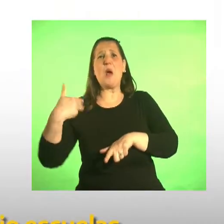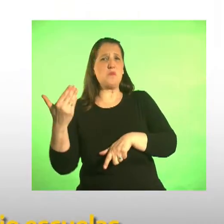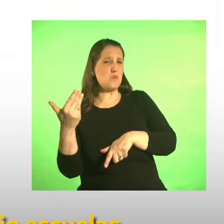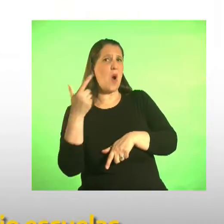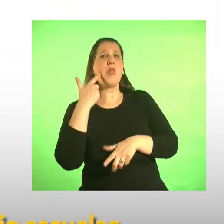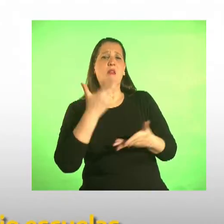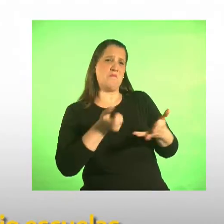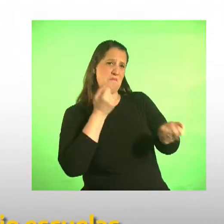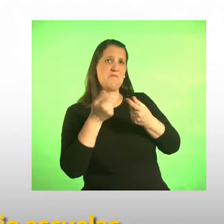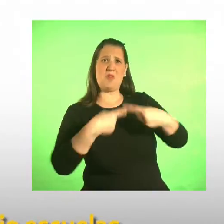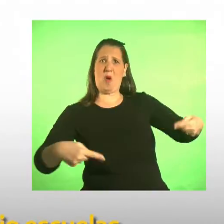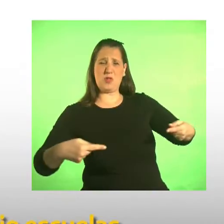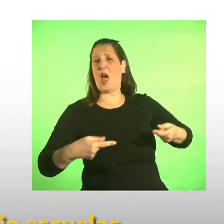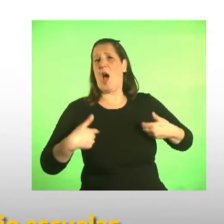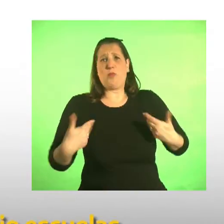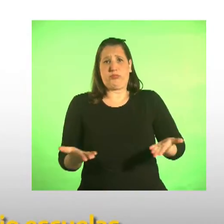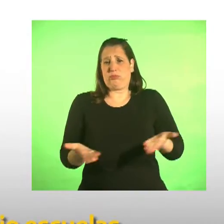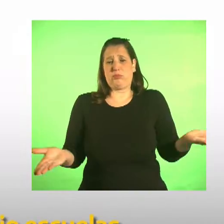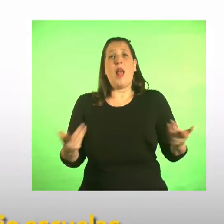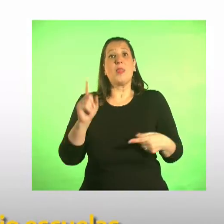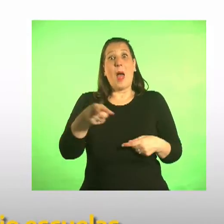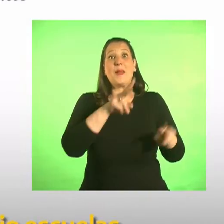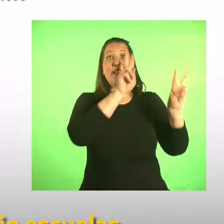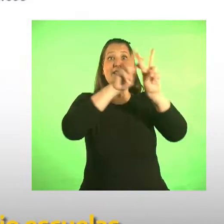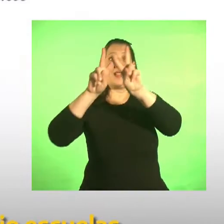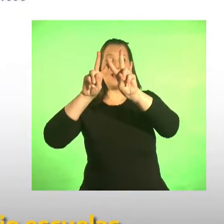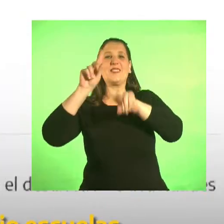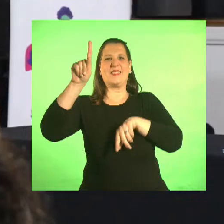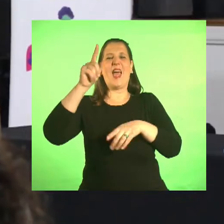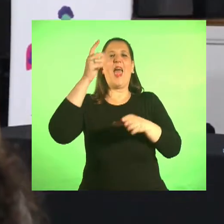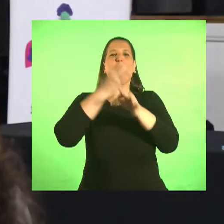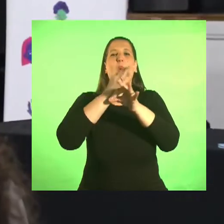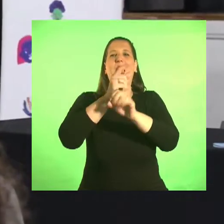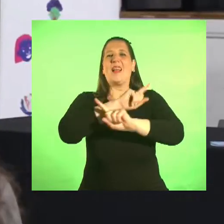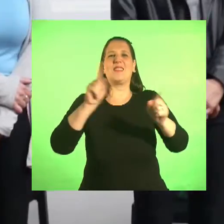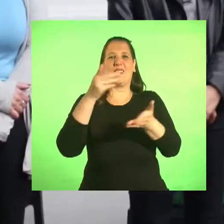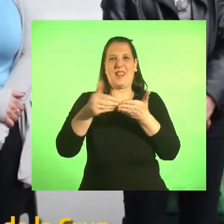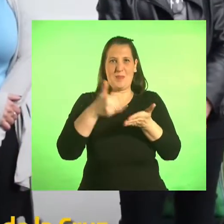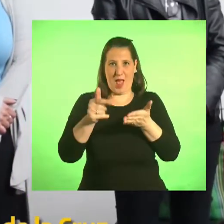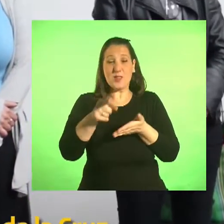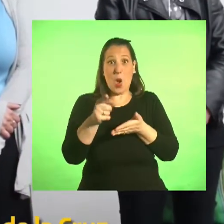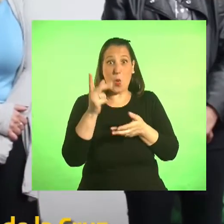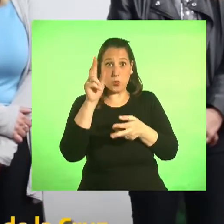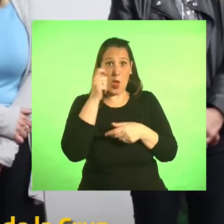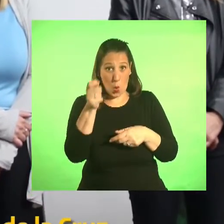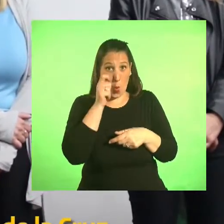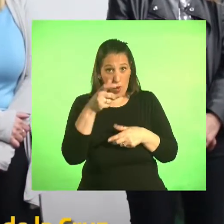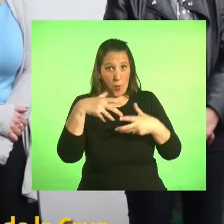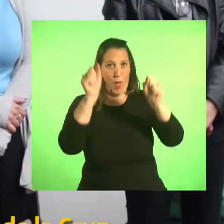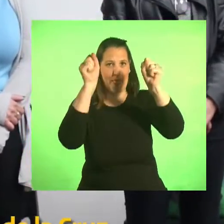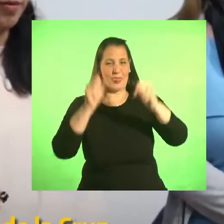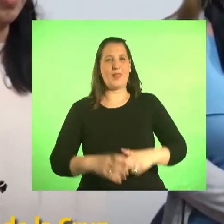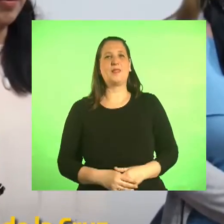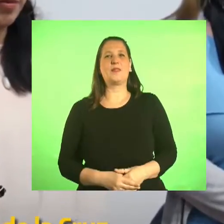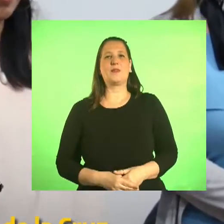recursos que están a disposición en el micrositio Escuela sin Discriminación, si lo googlean. A partir de este espacio en Exaltación